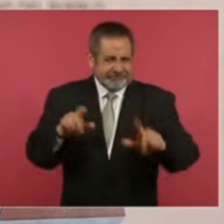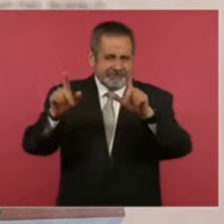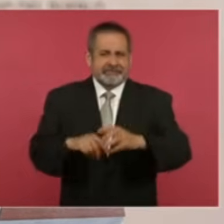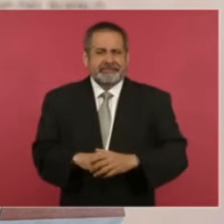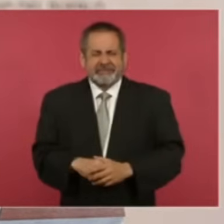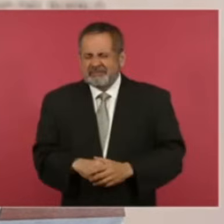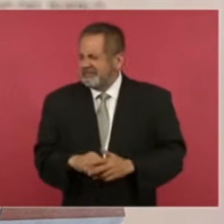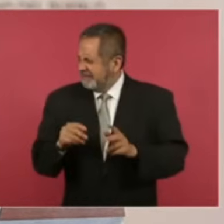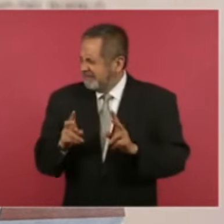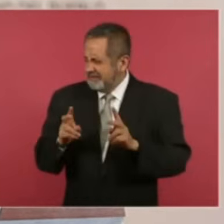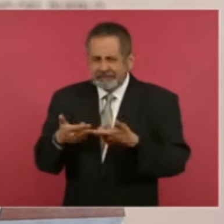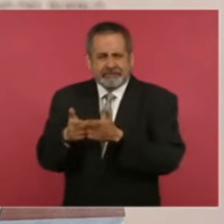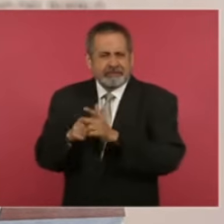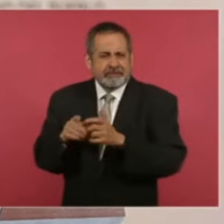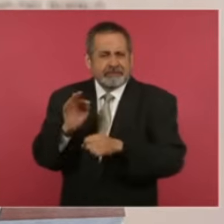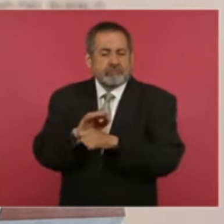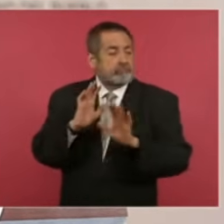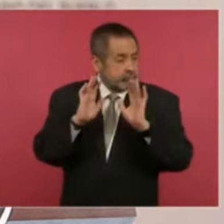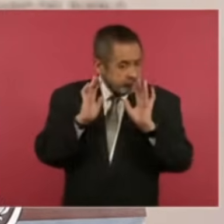defensa están entregando ya?